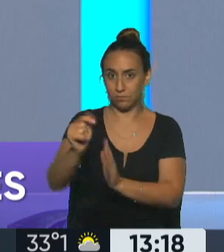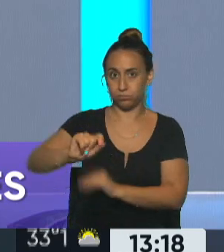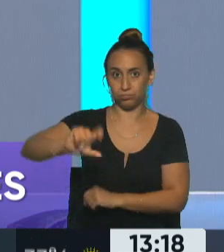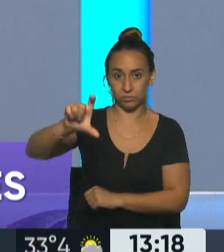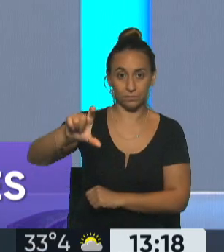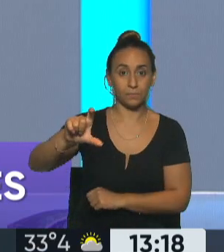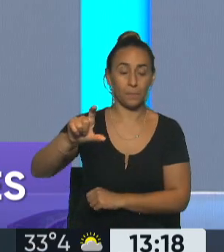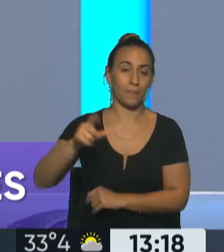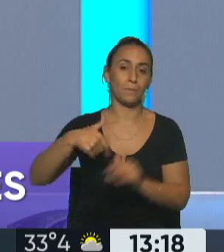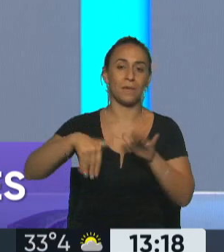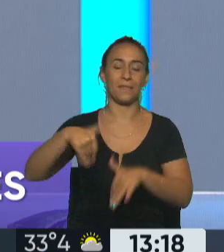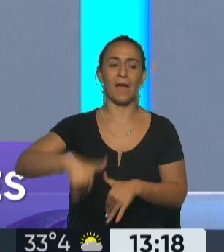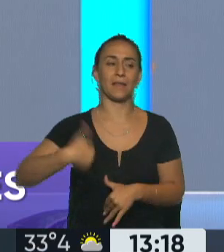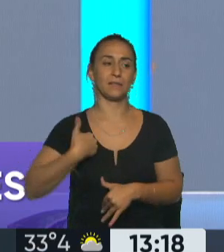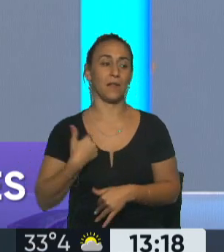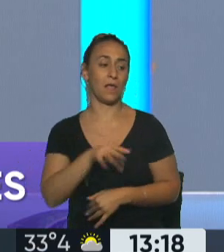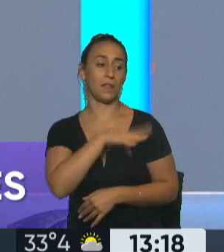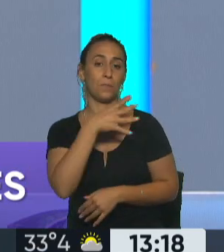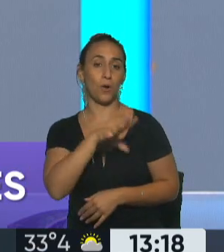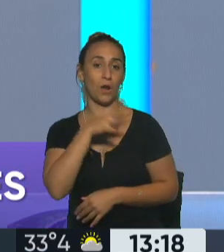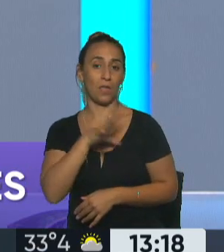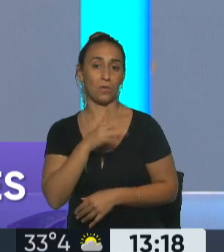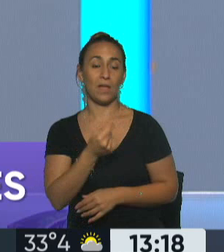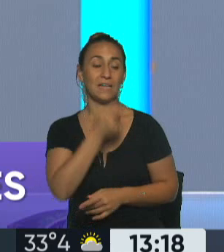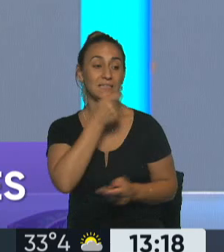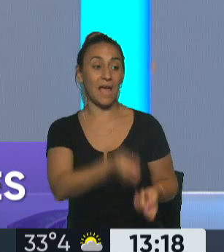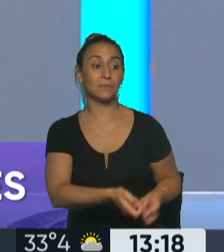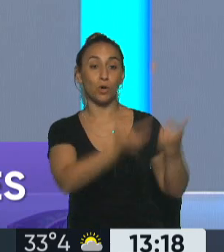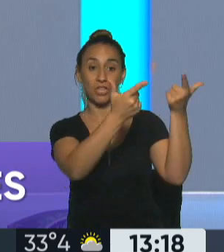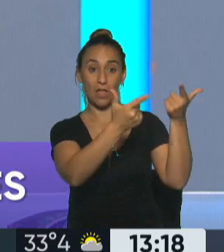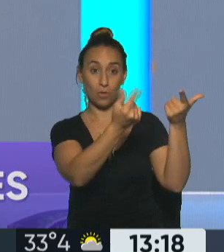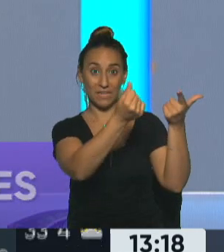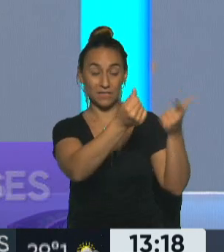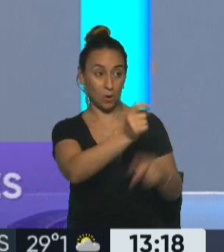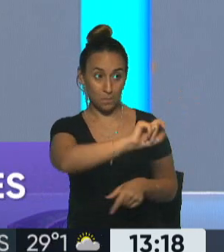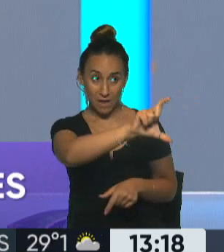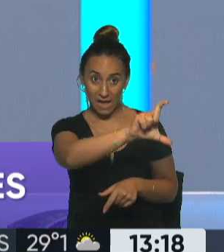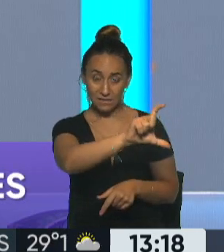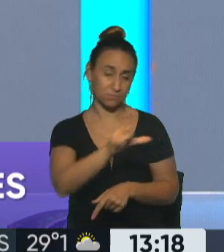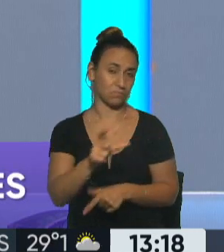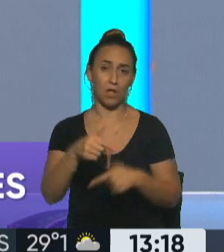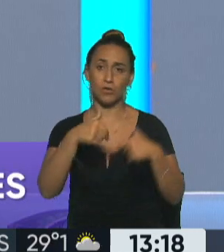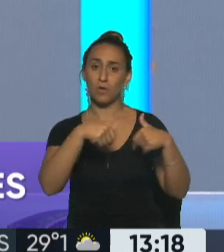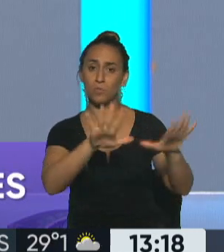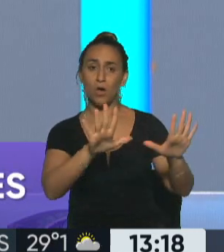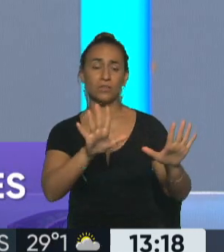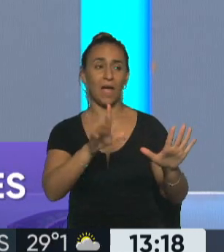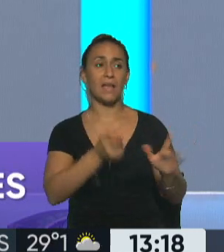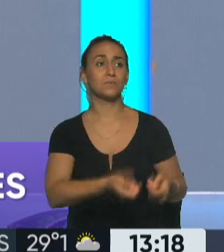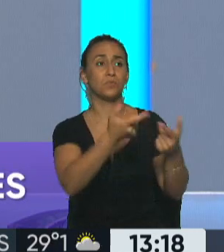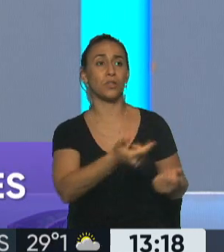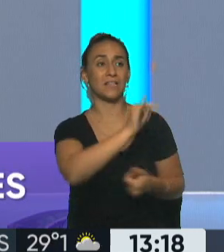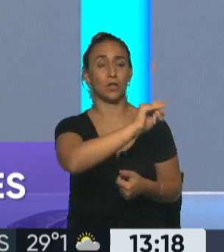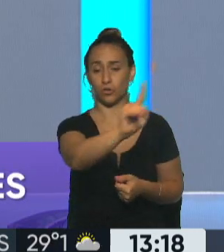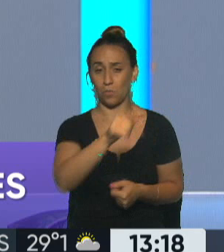por expectativas si van a aumentar el valor de las exportaciones no importa en este momento si se exporta o no lo que importa que van aumentando